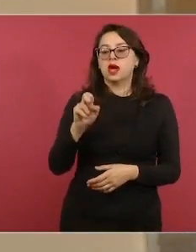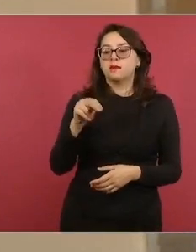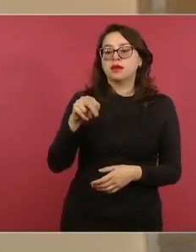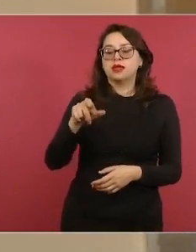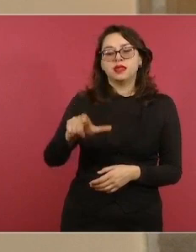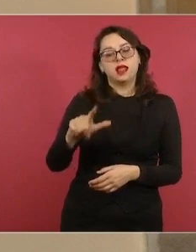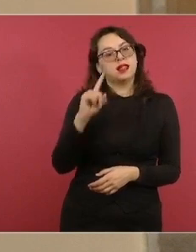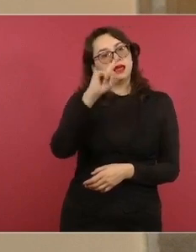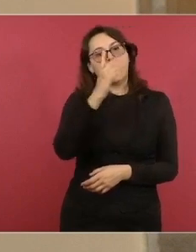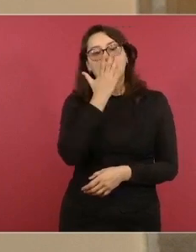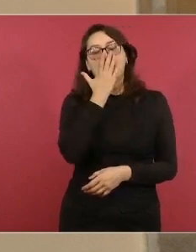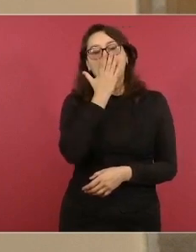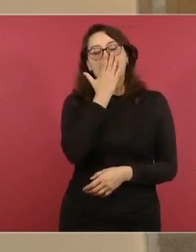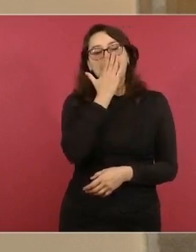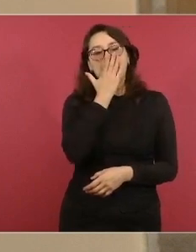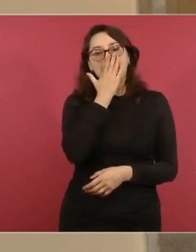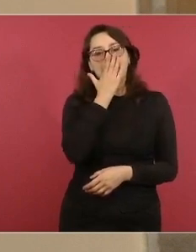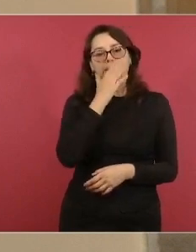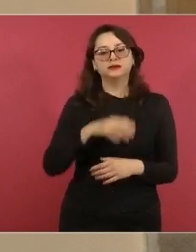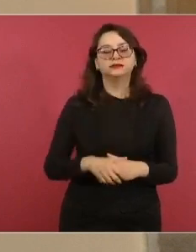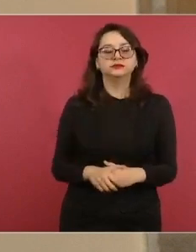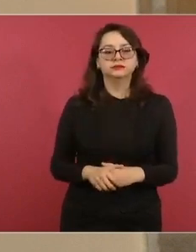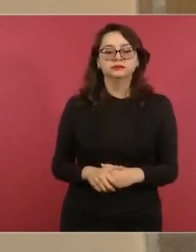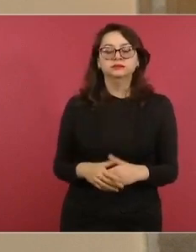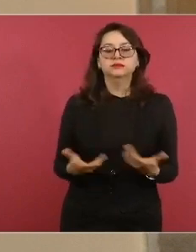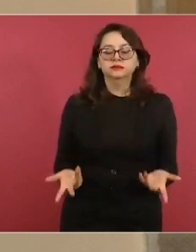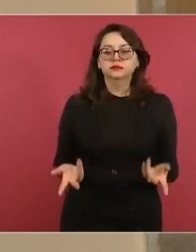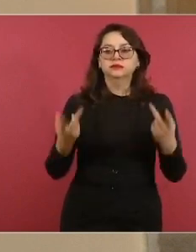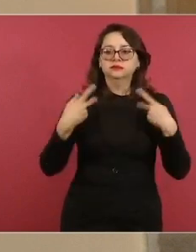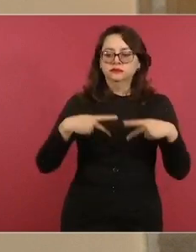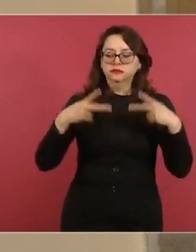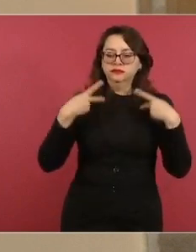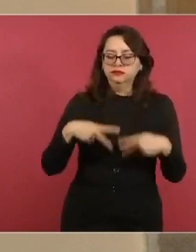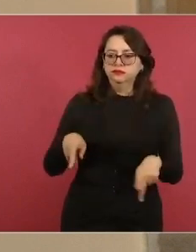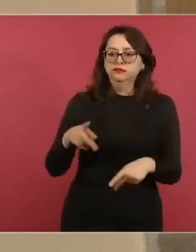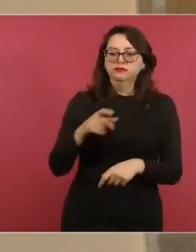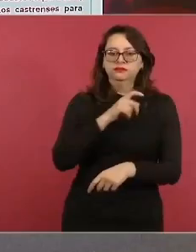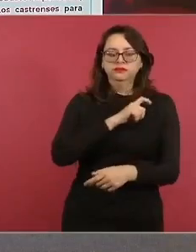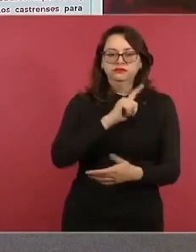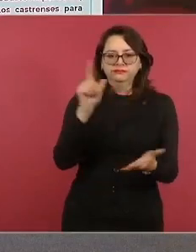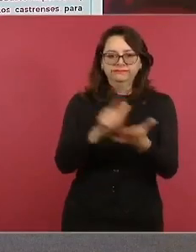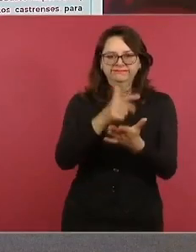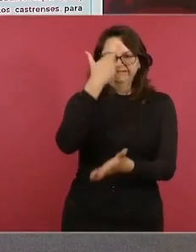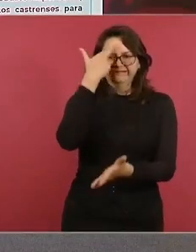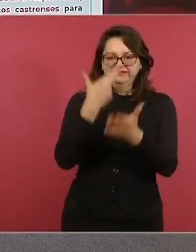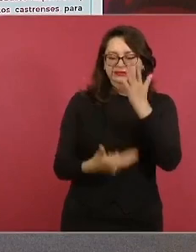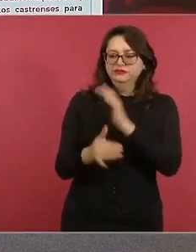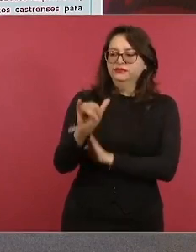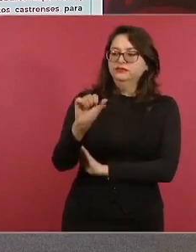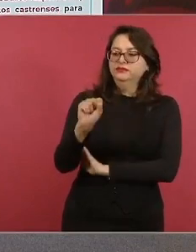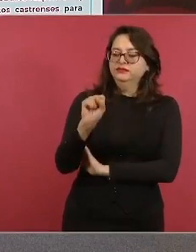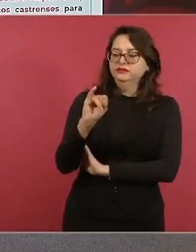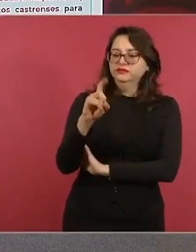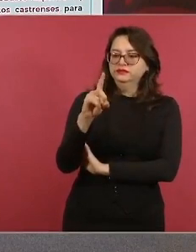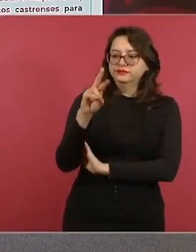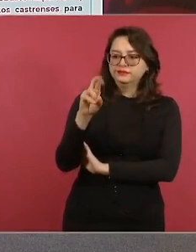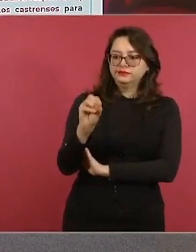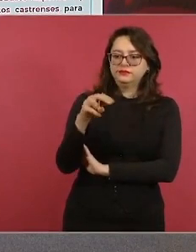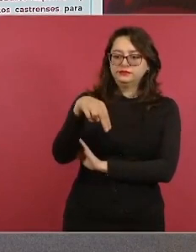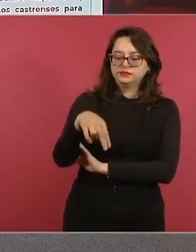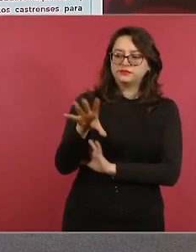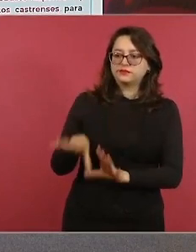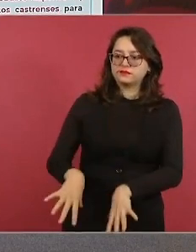de Sonora aquí hubo un detenido Isidro n por arma de fuego el juez